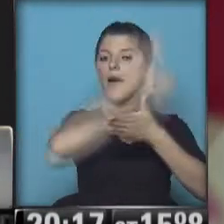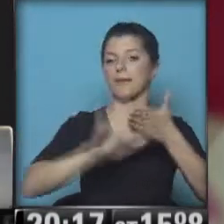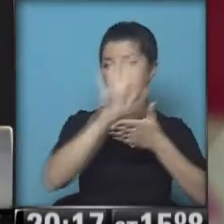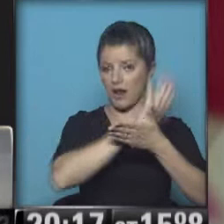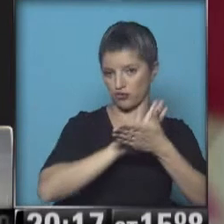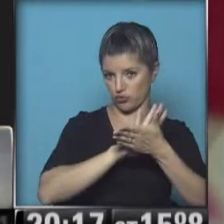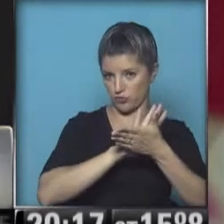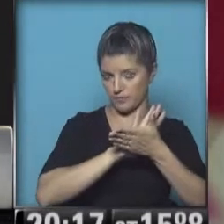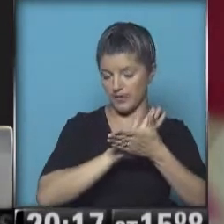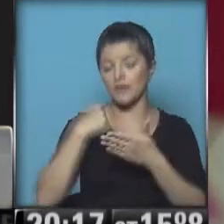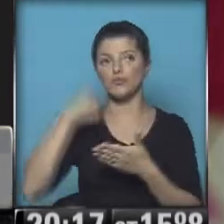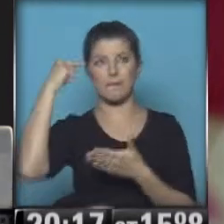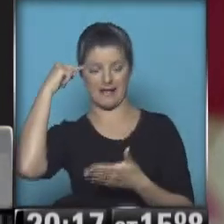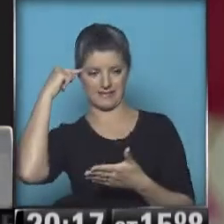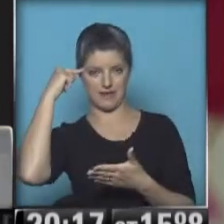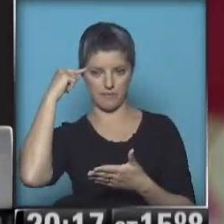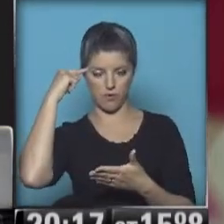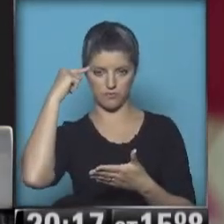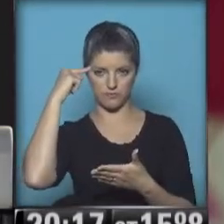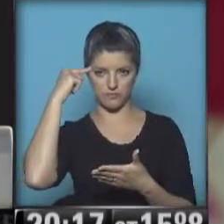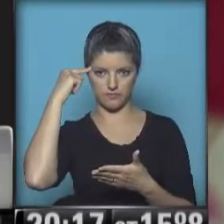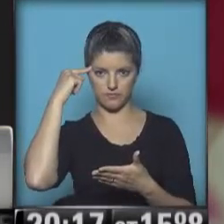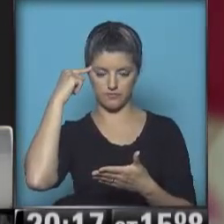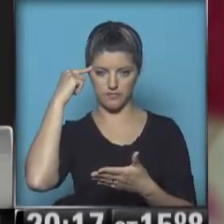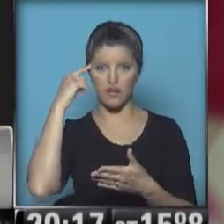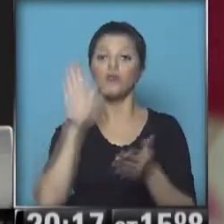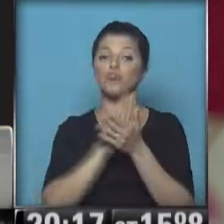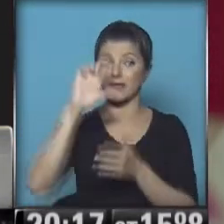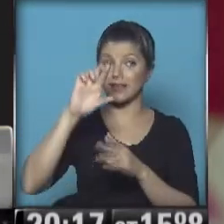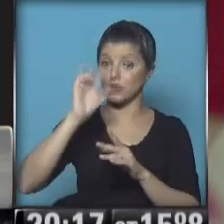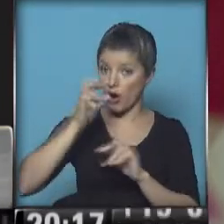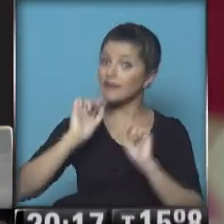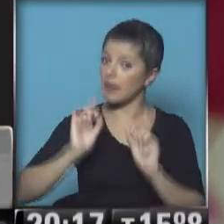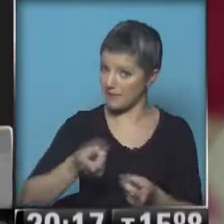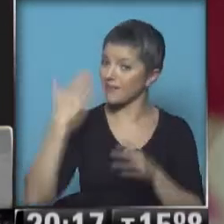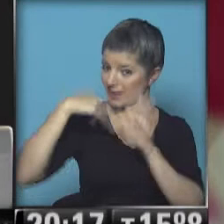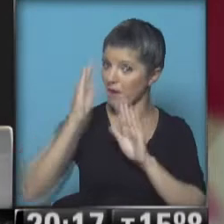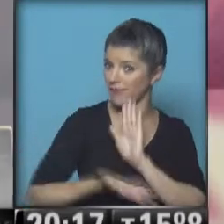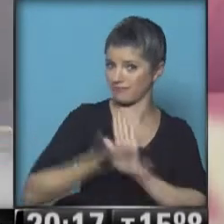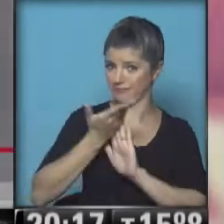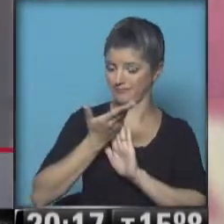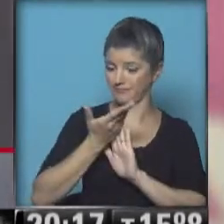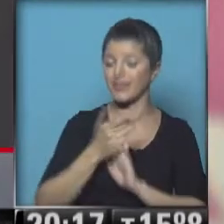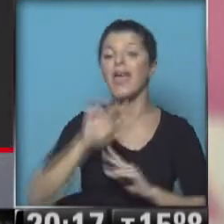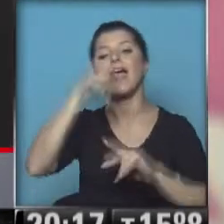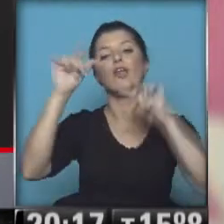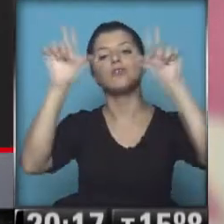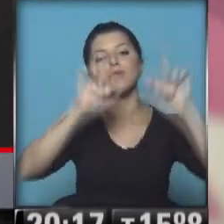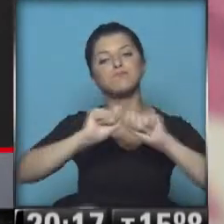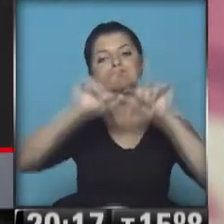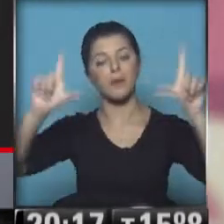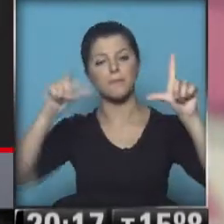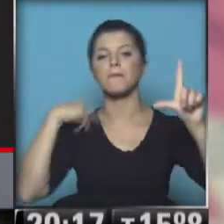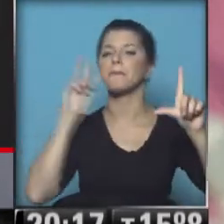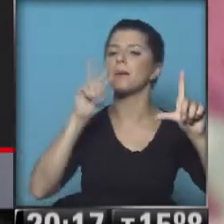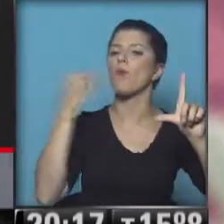en América del Sur, si uno lo mide también en términos de dólares. En la segunda placa, lo que vamos a observar